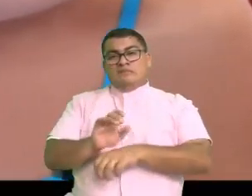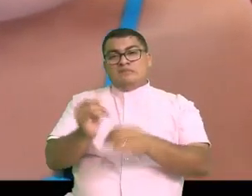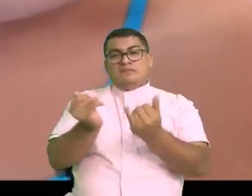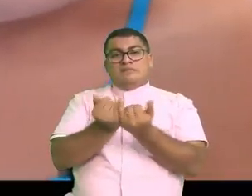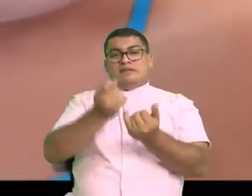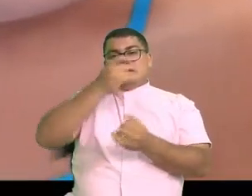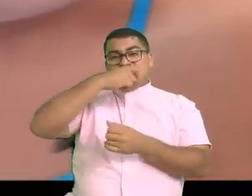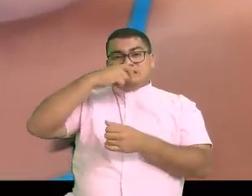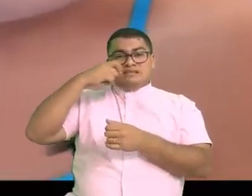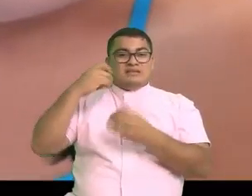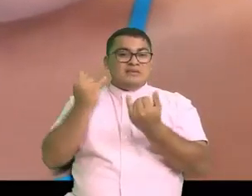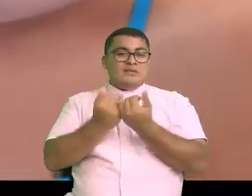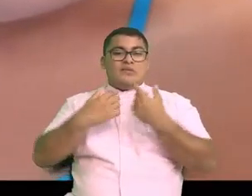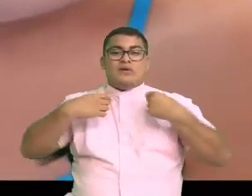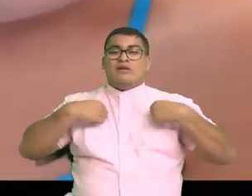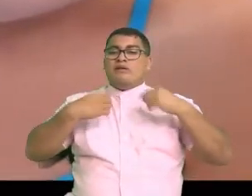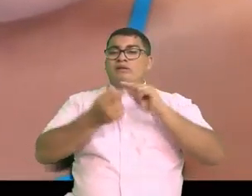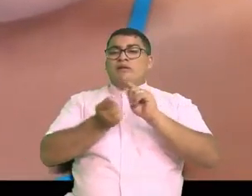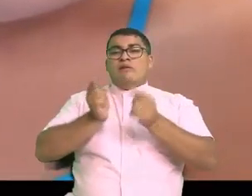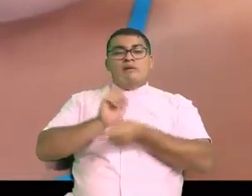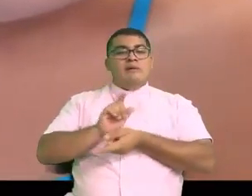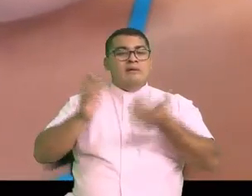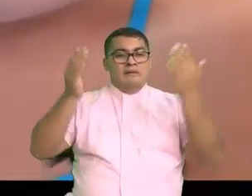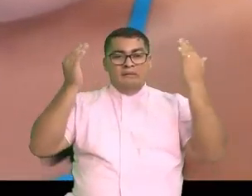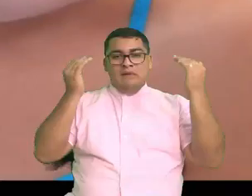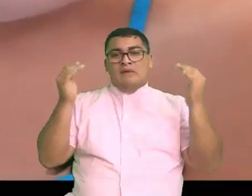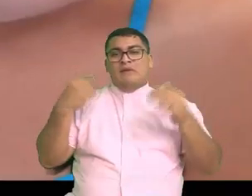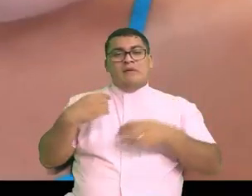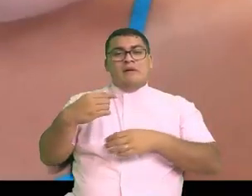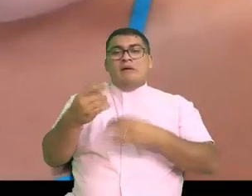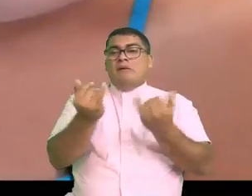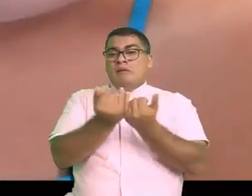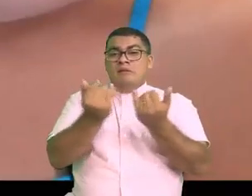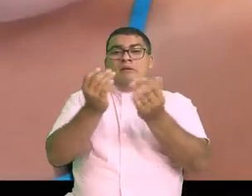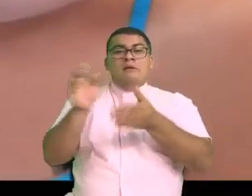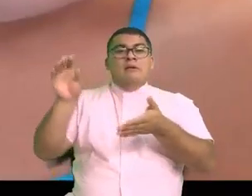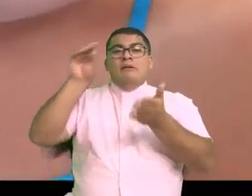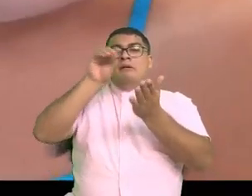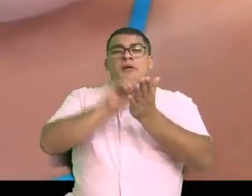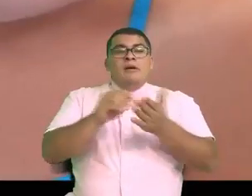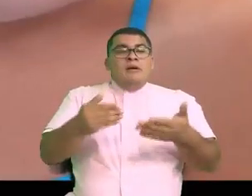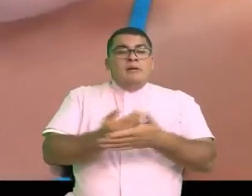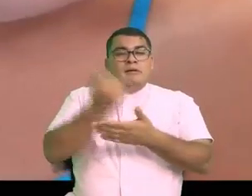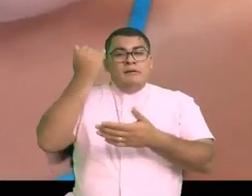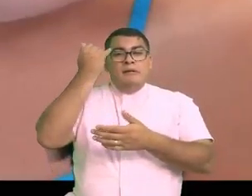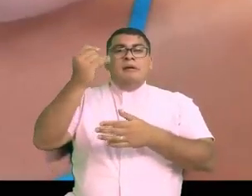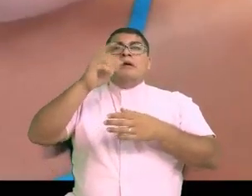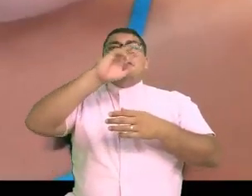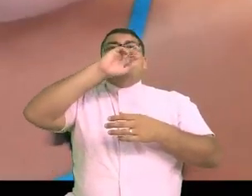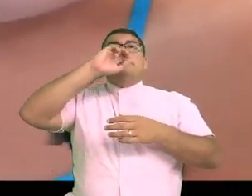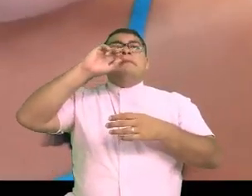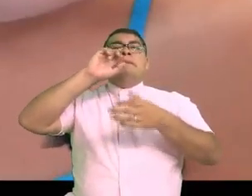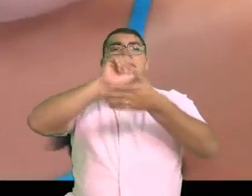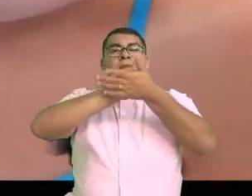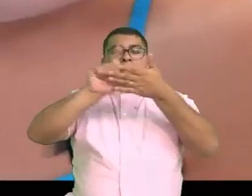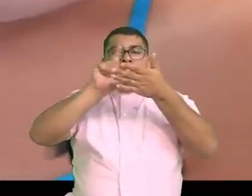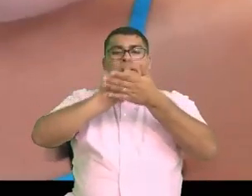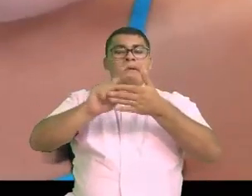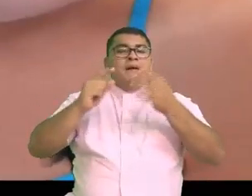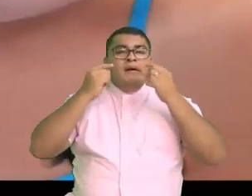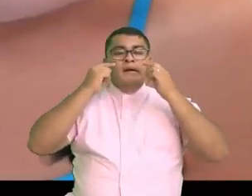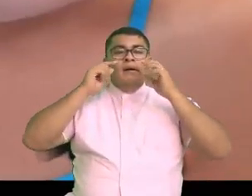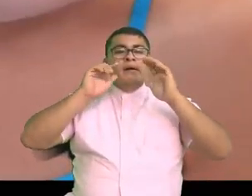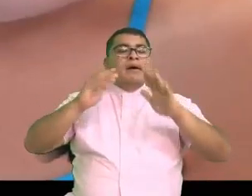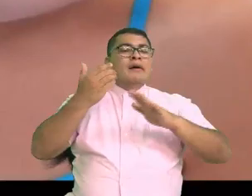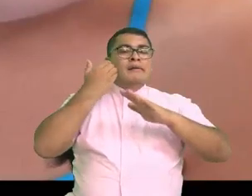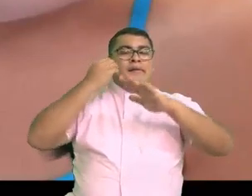dientes, como vestirse, como bañarse todos los días. Sí. Es importante incluirlo dentro de nuestra medida higiénica. Sí. Para evitar este tipo